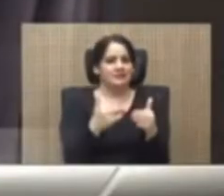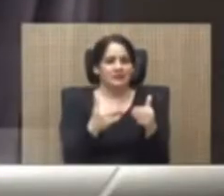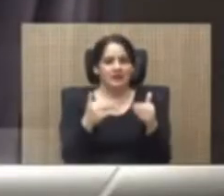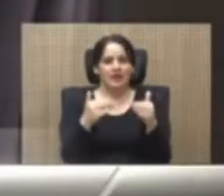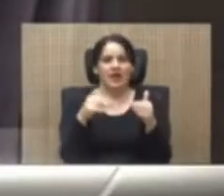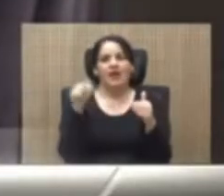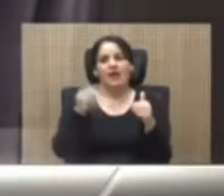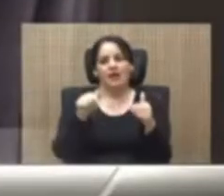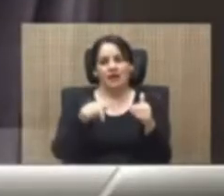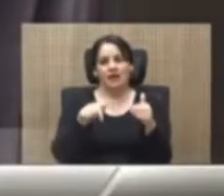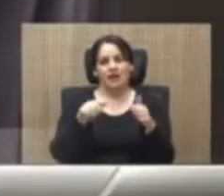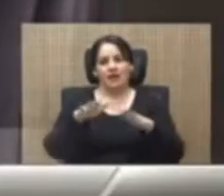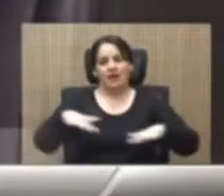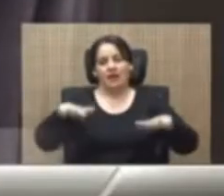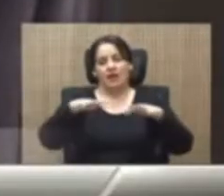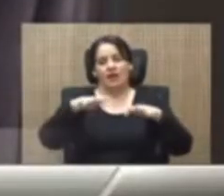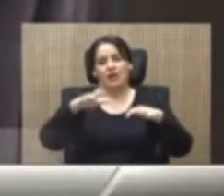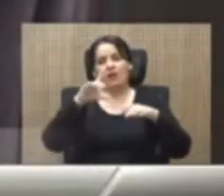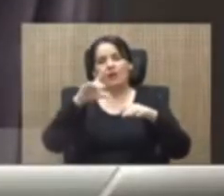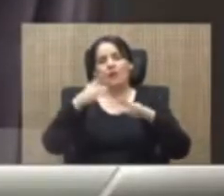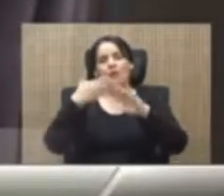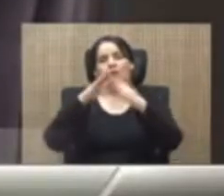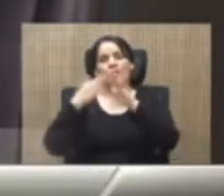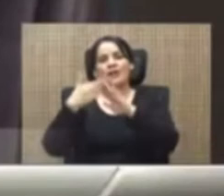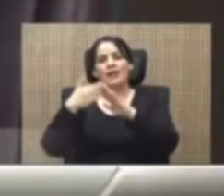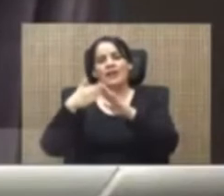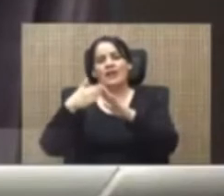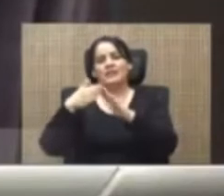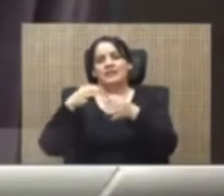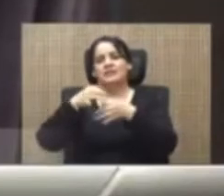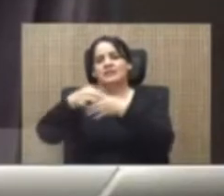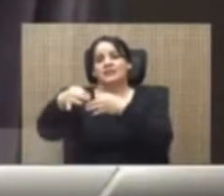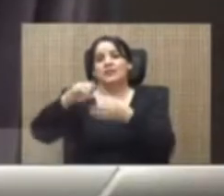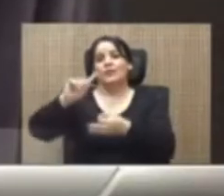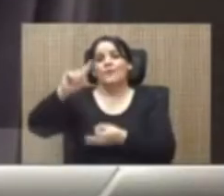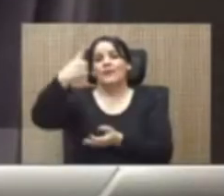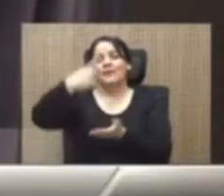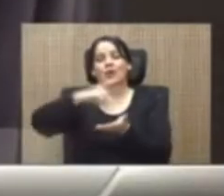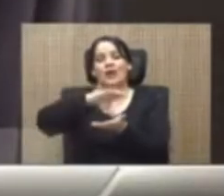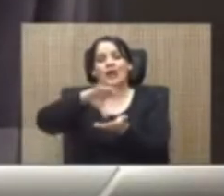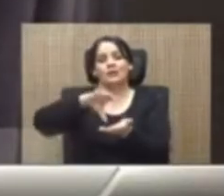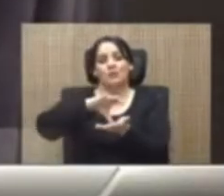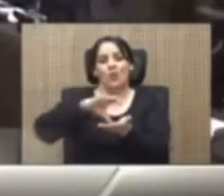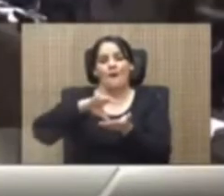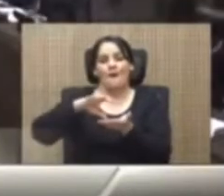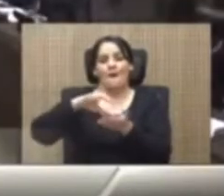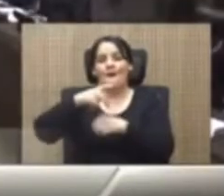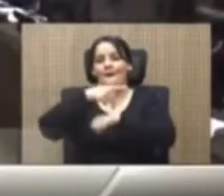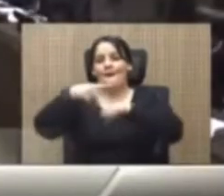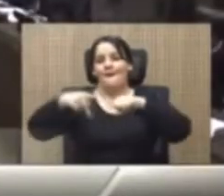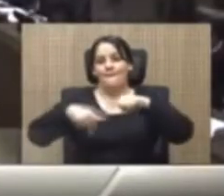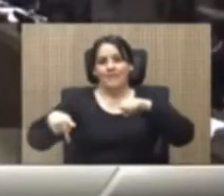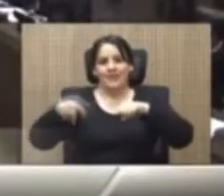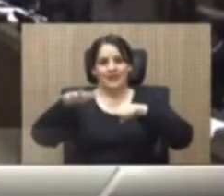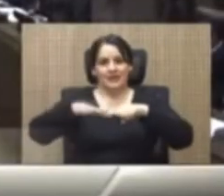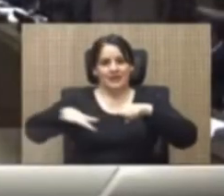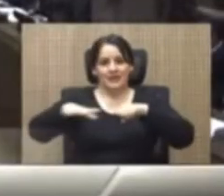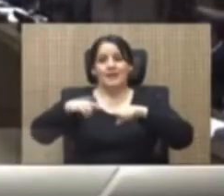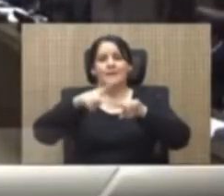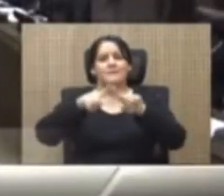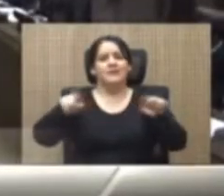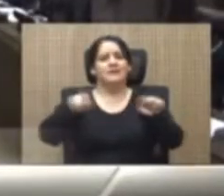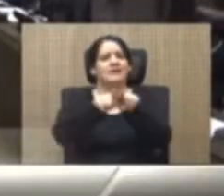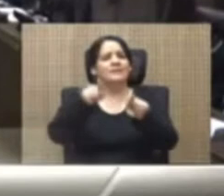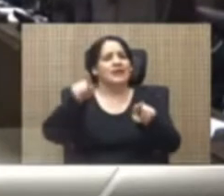urbano del distrito primero el cantón de pérez zeledón pero que también nos viene a recordar los